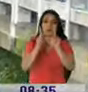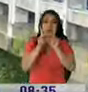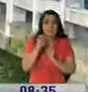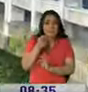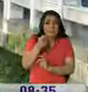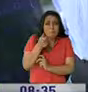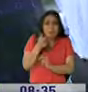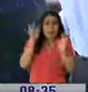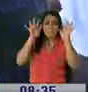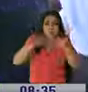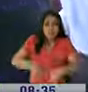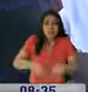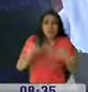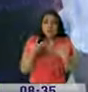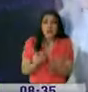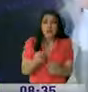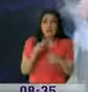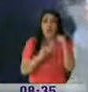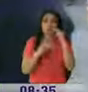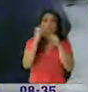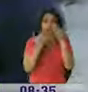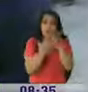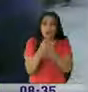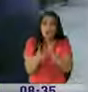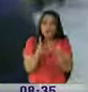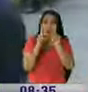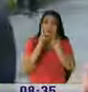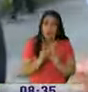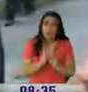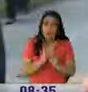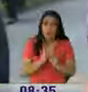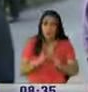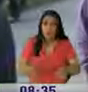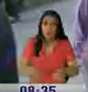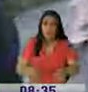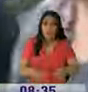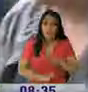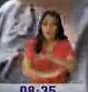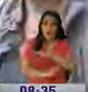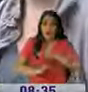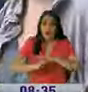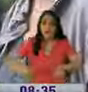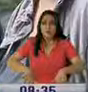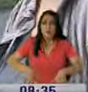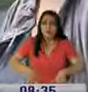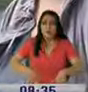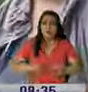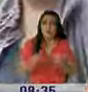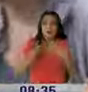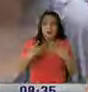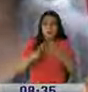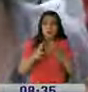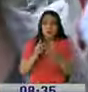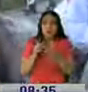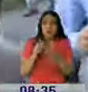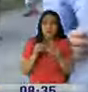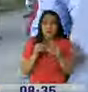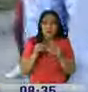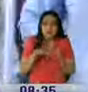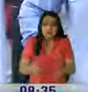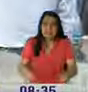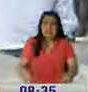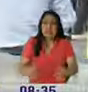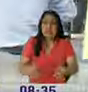colapsar y queremos la construcción de un nuevo puente. Tiene el socavamiento en las bases. Prácticamente ahorita ya se está sosteniendo casi sobre la